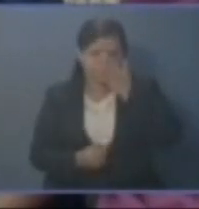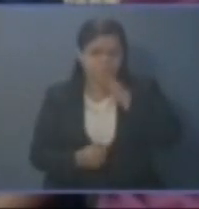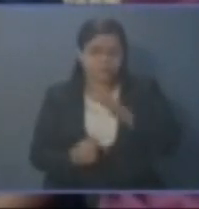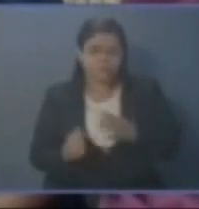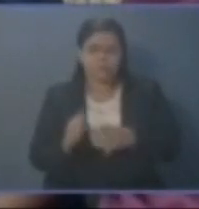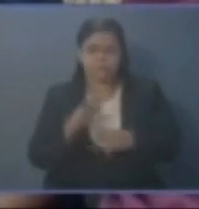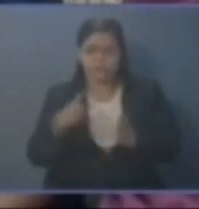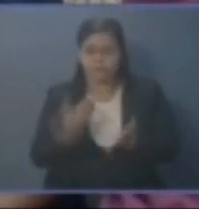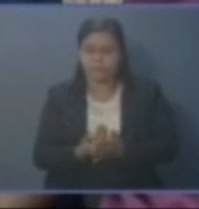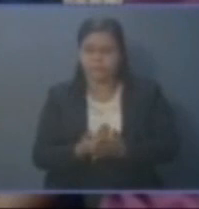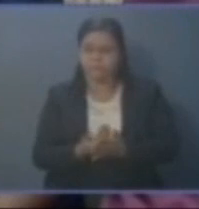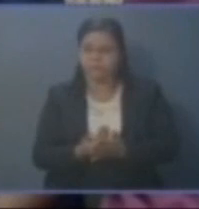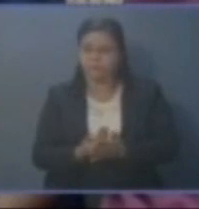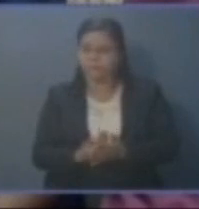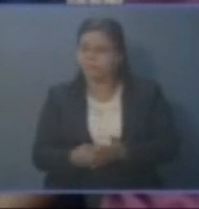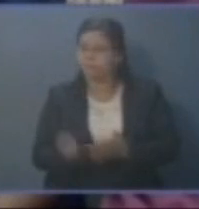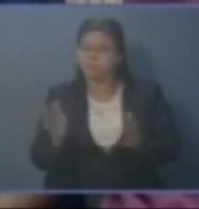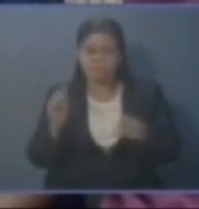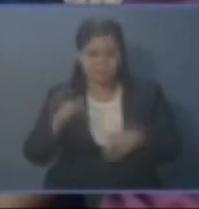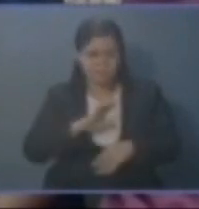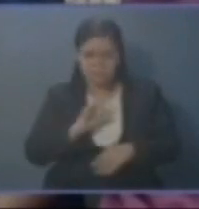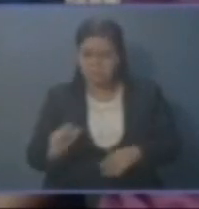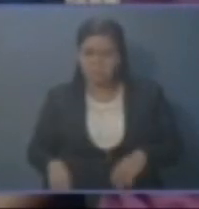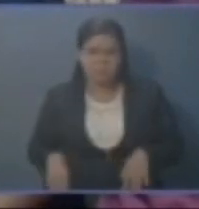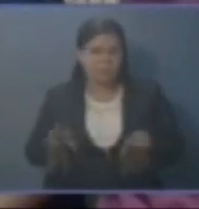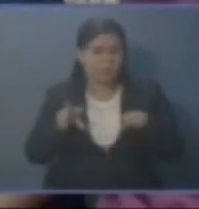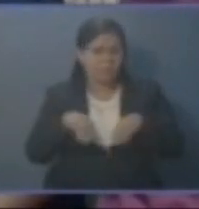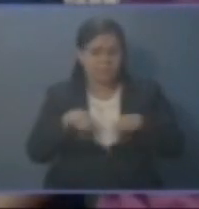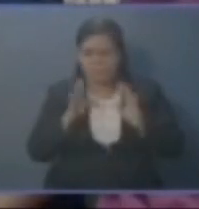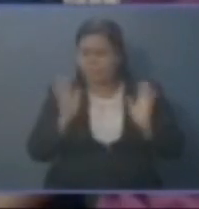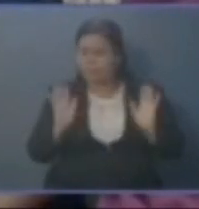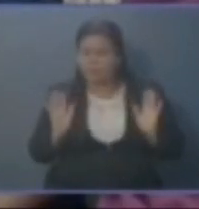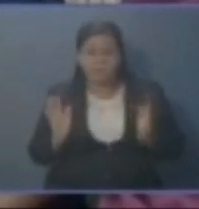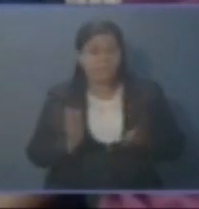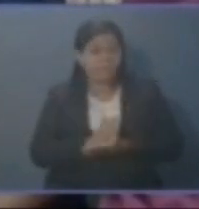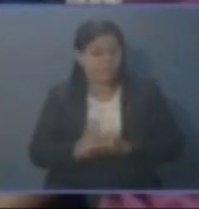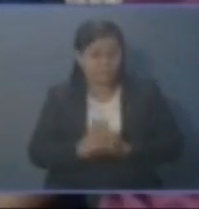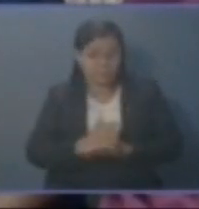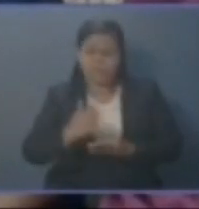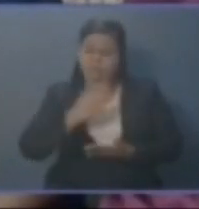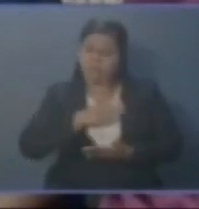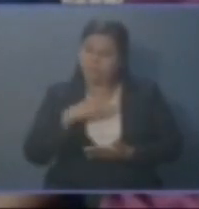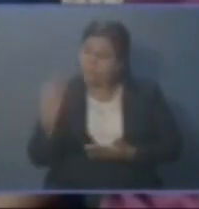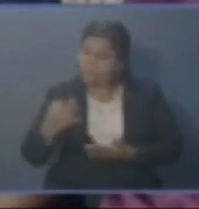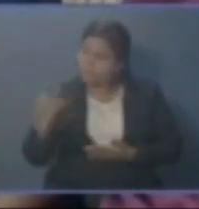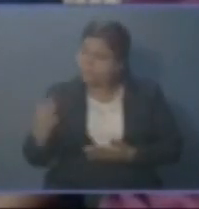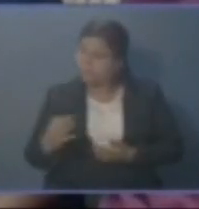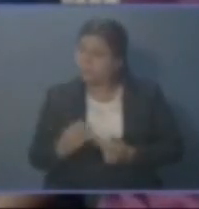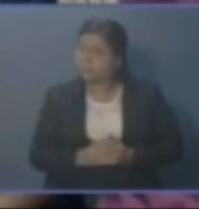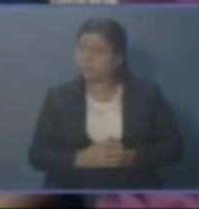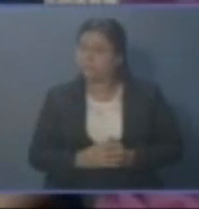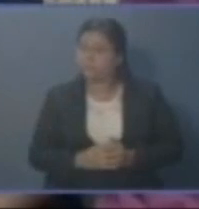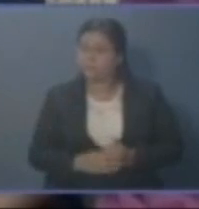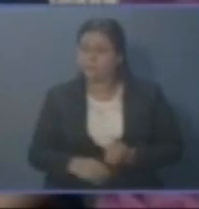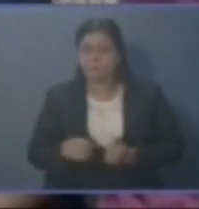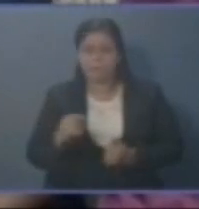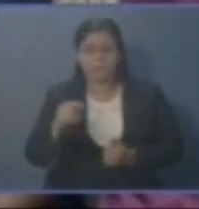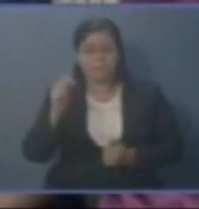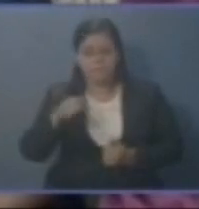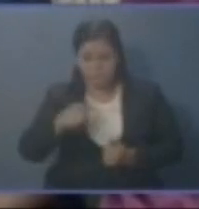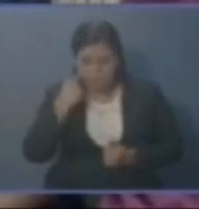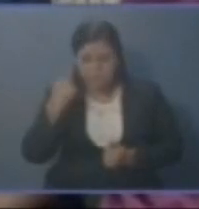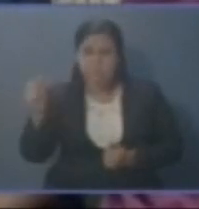de salud pública, no se está haciendo aquí. Yo no tengo explicación. Y que si es necesario, mire si no es